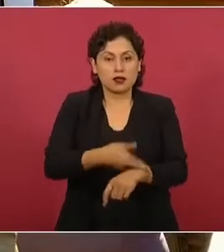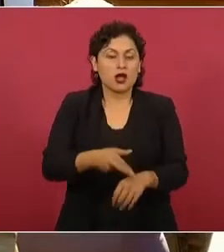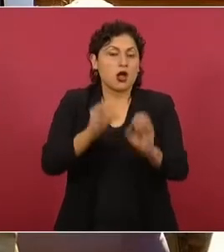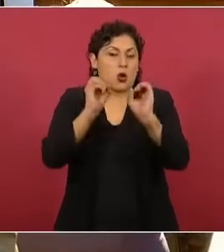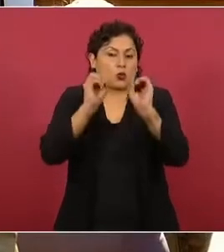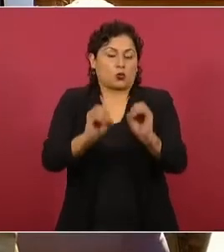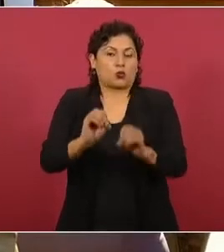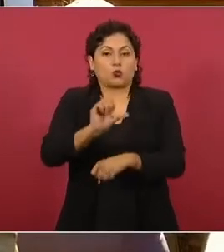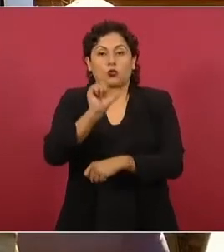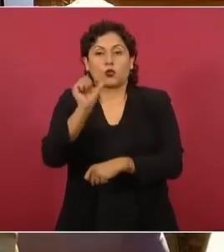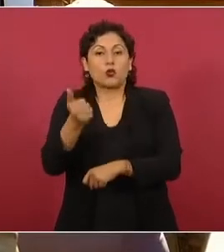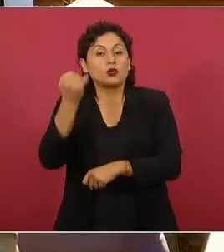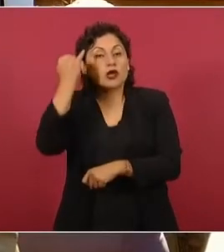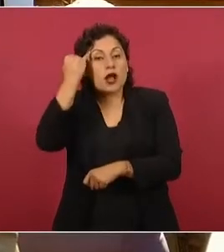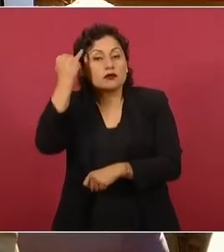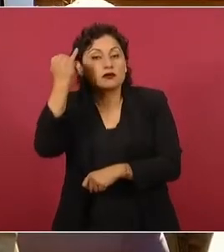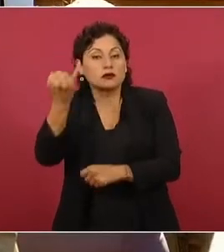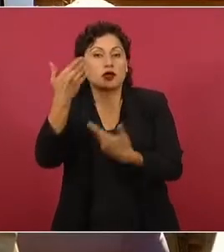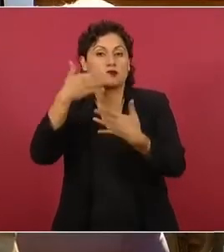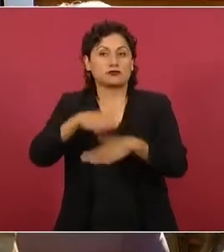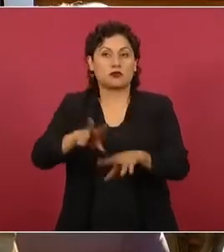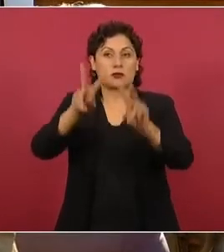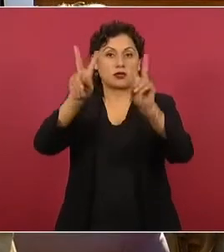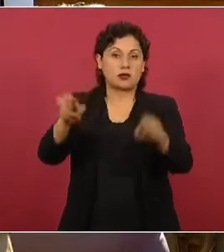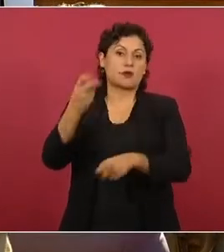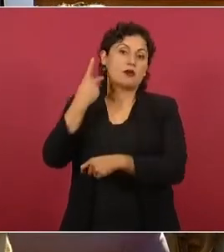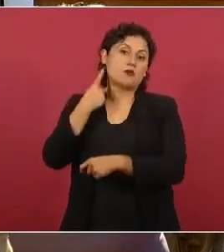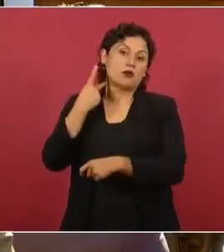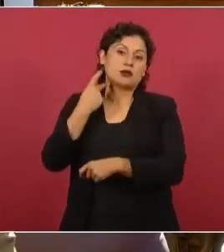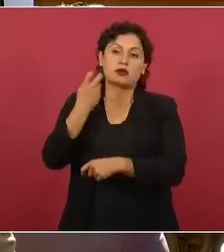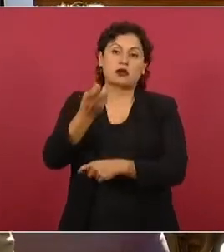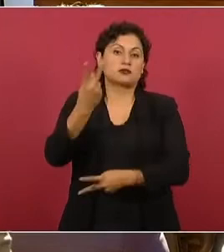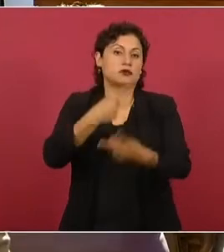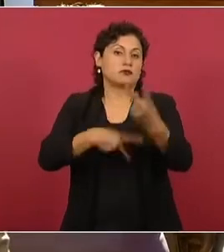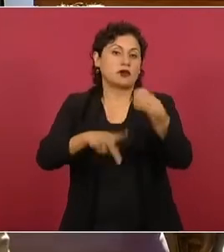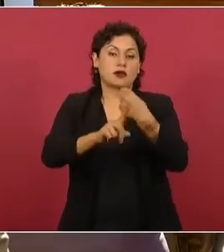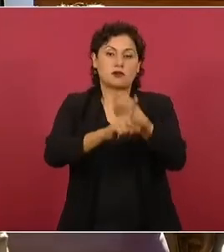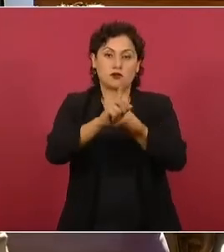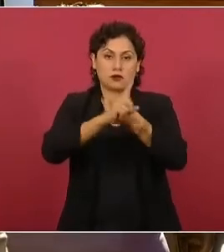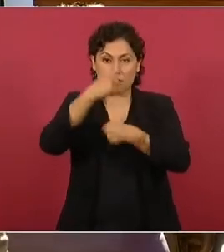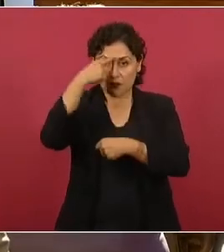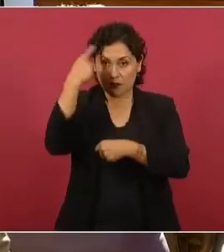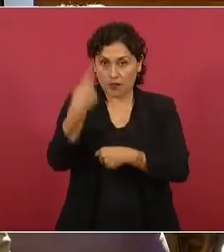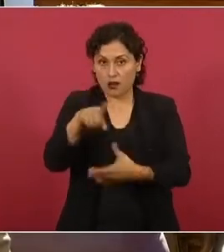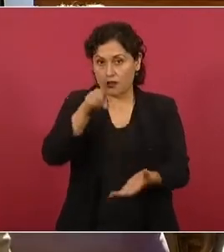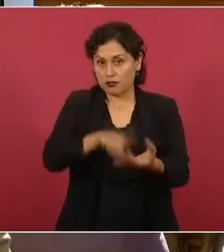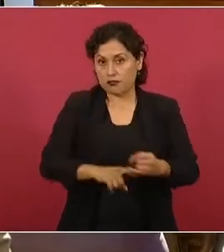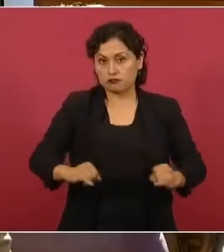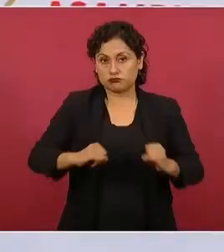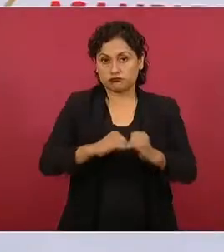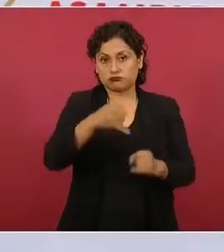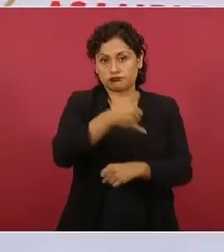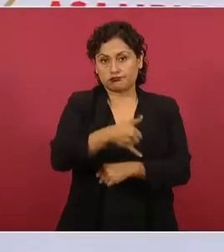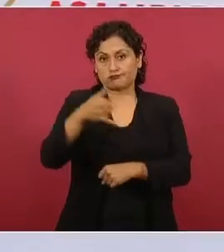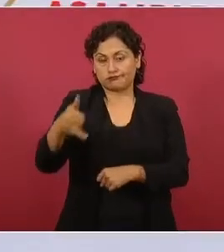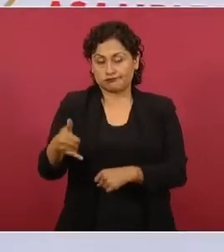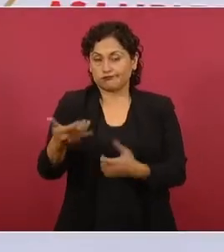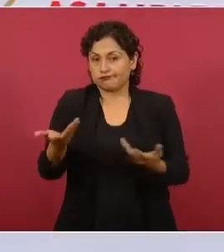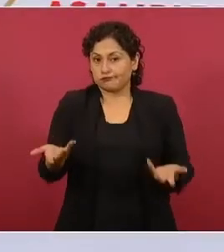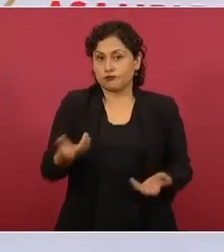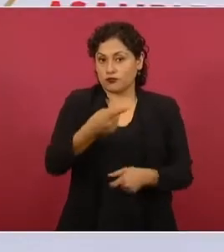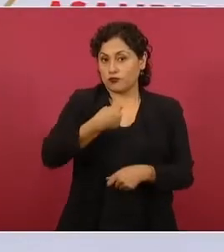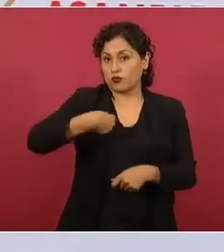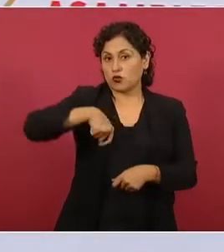distintas opciones de política, lo que afecte la sana capitalización del instituto. Estamos seguros, eso también lo digo con mucha